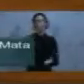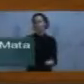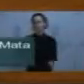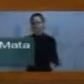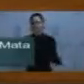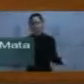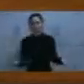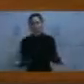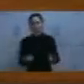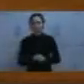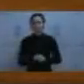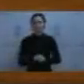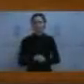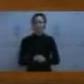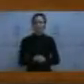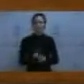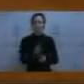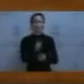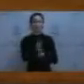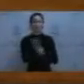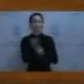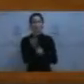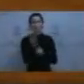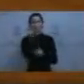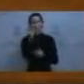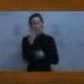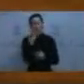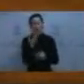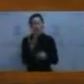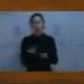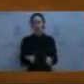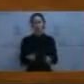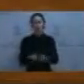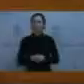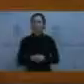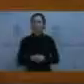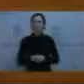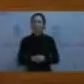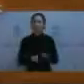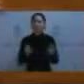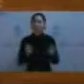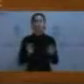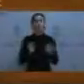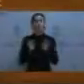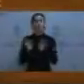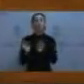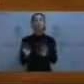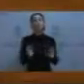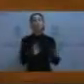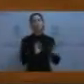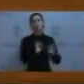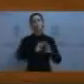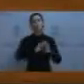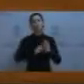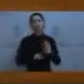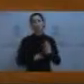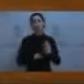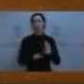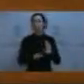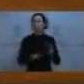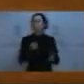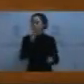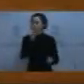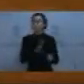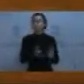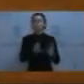es que usted sí que ha hecho un ofrecimiento que me ha gustado, es hacer una serie de cambios puntuales, porque además es que eso es las leyes